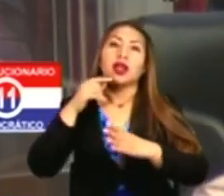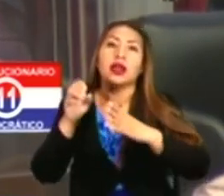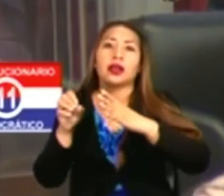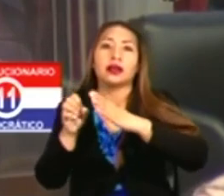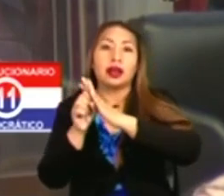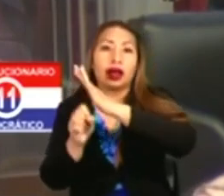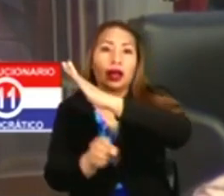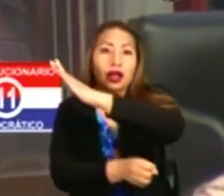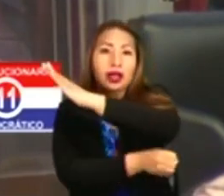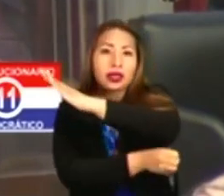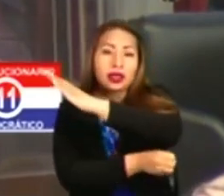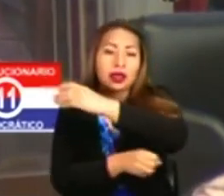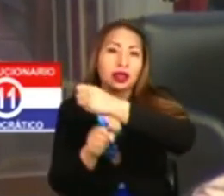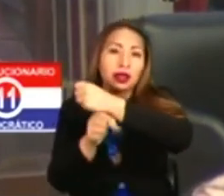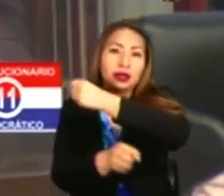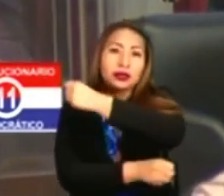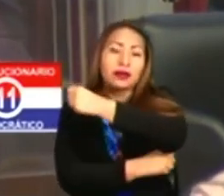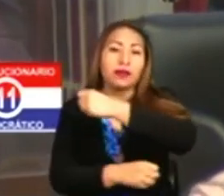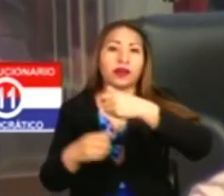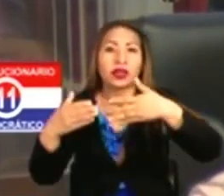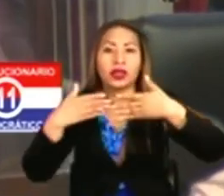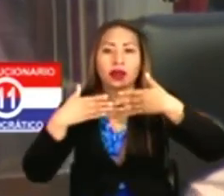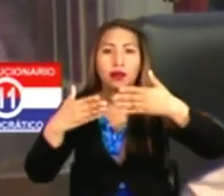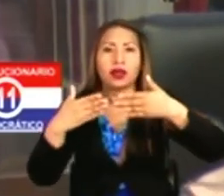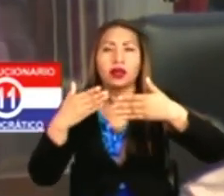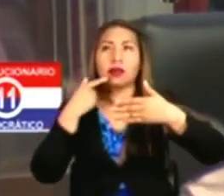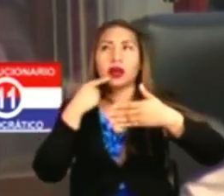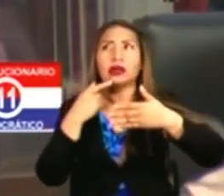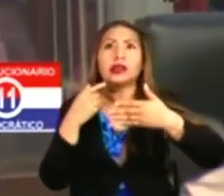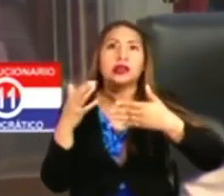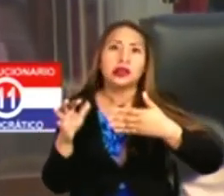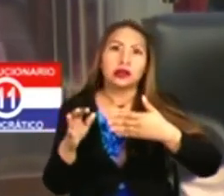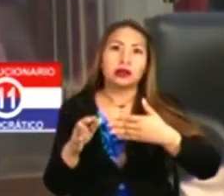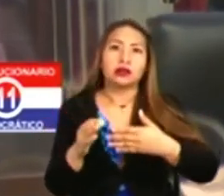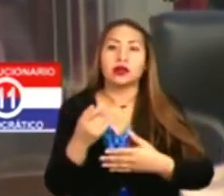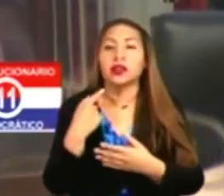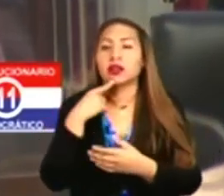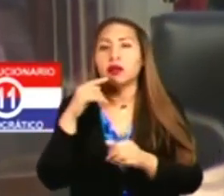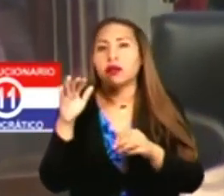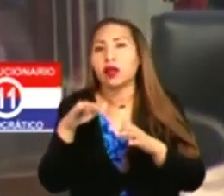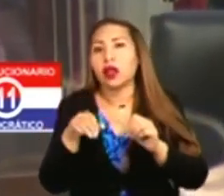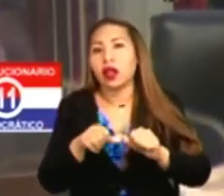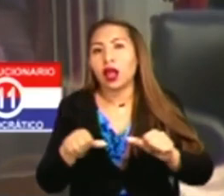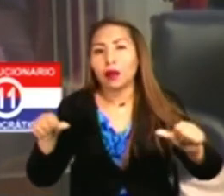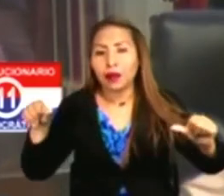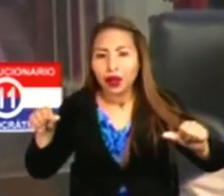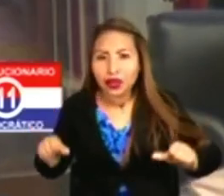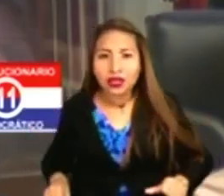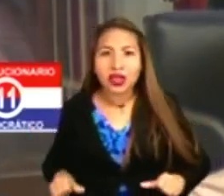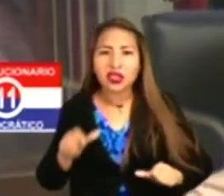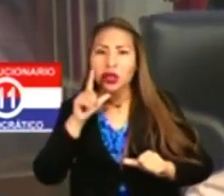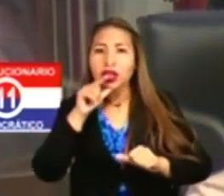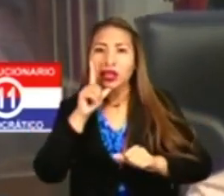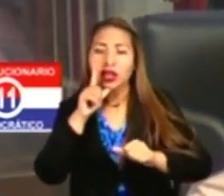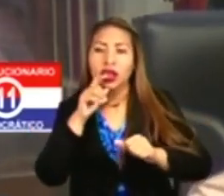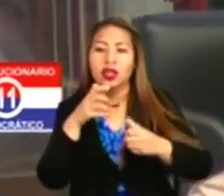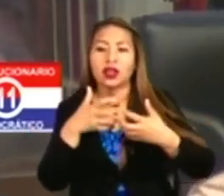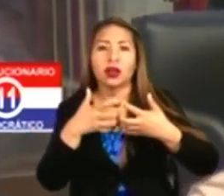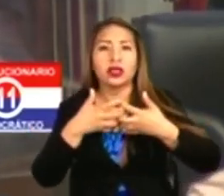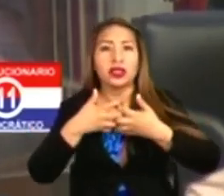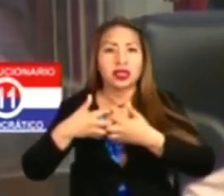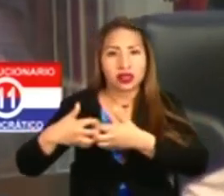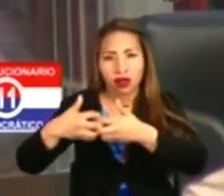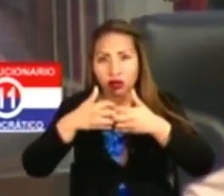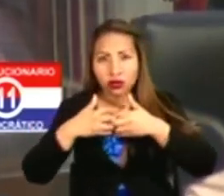el canal bajo la administración norteamericana? 1.850 millones en 85